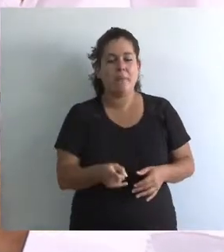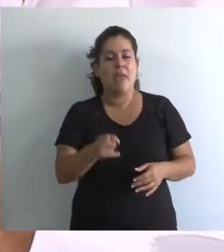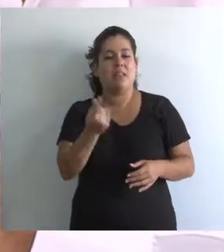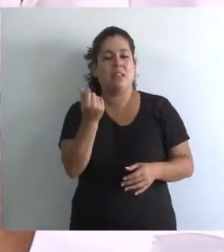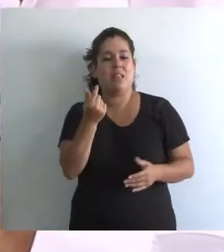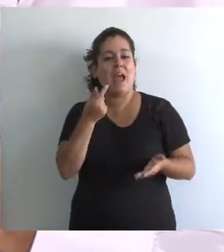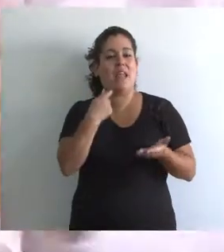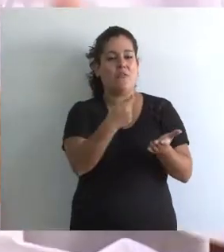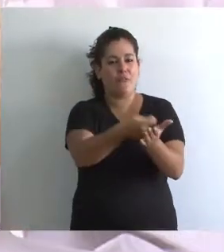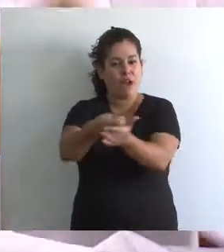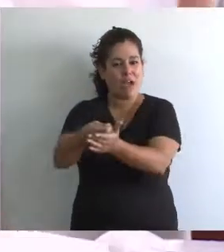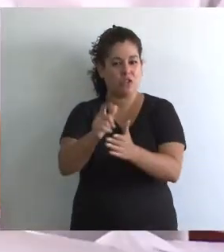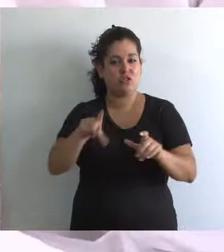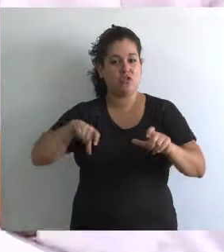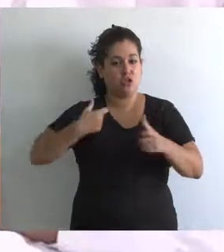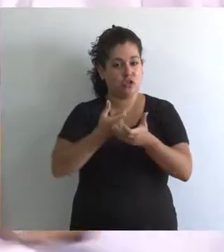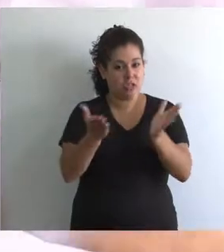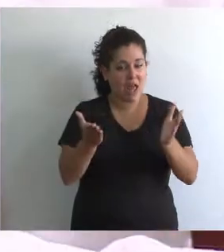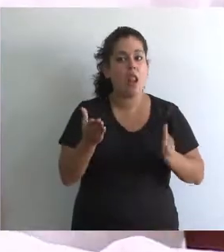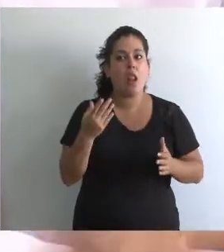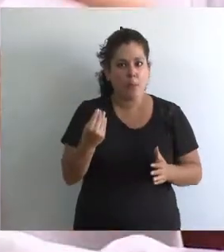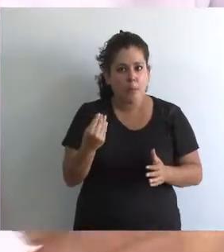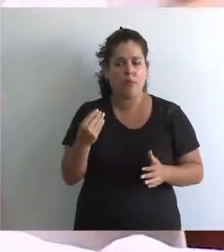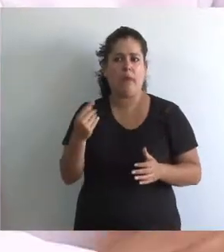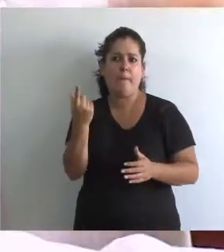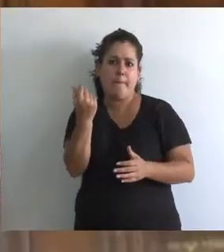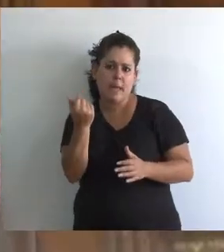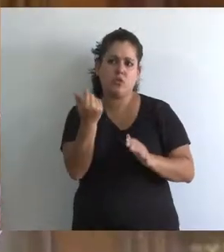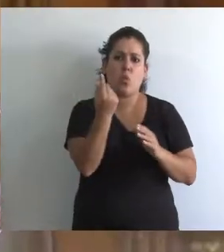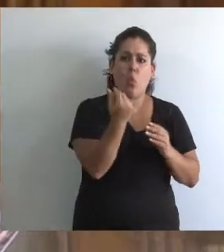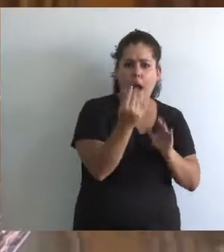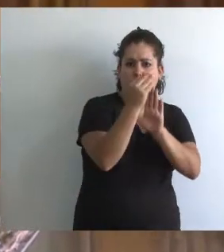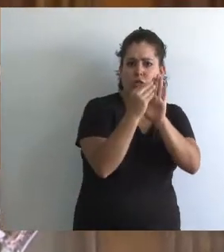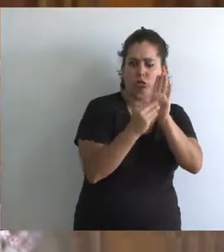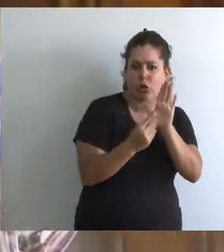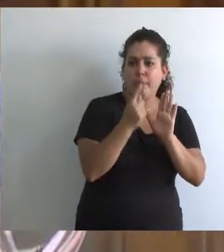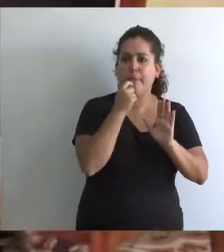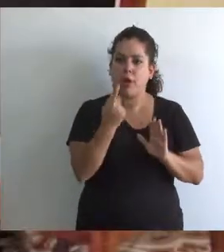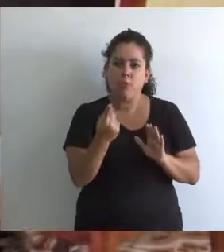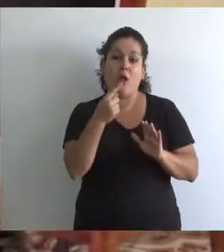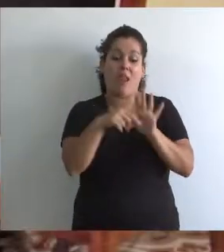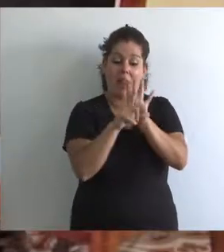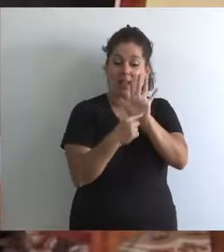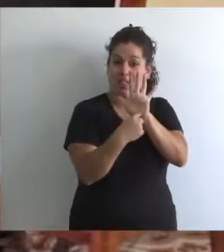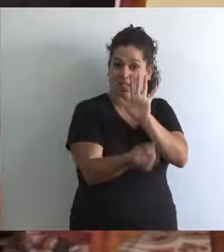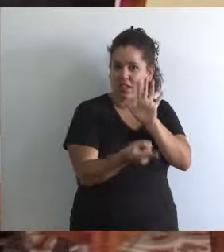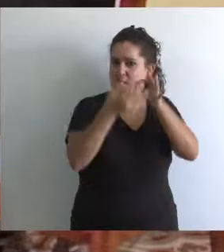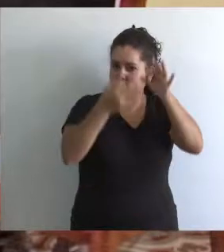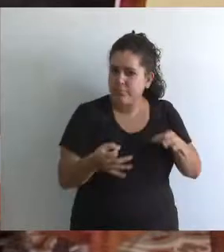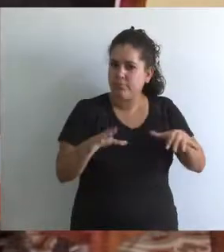tarifa social, ¿no? Con todo el avance, todo el tema precio-tarifa, bueno, estamos tratando de que haya una tarifa, la ley